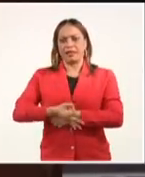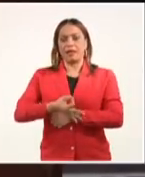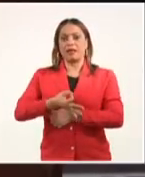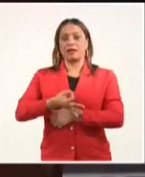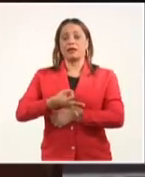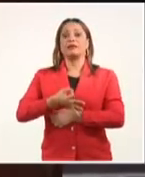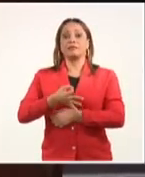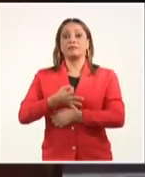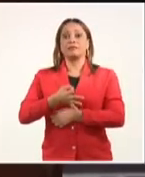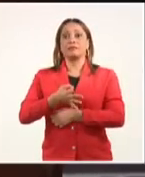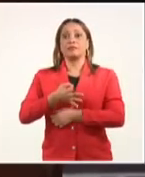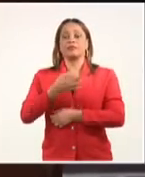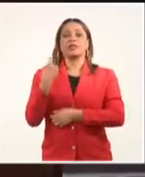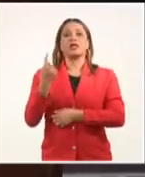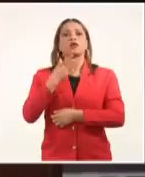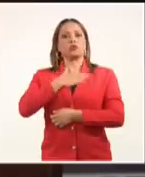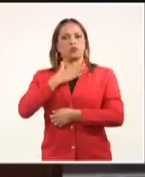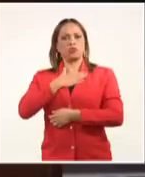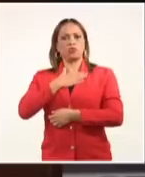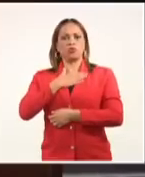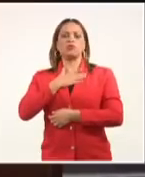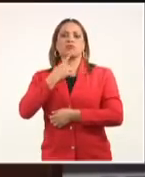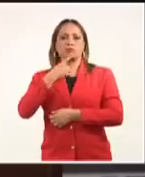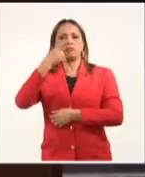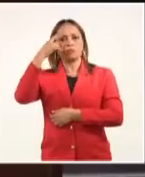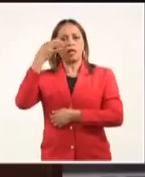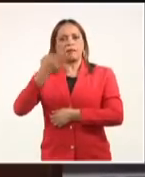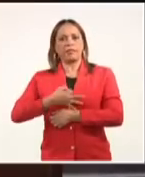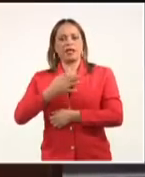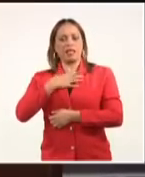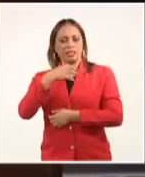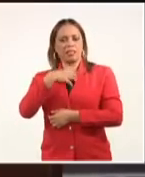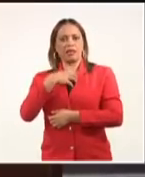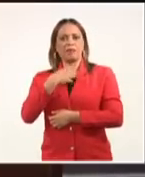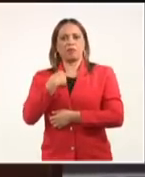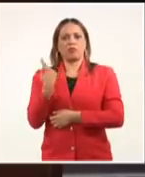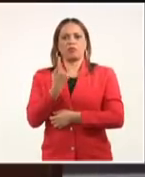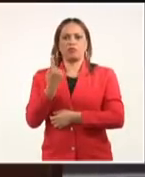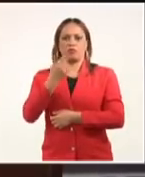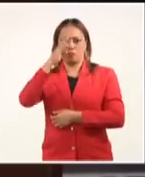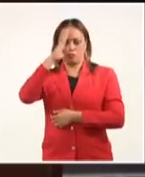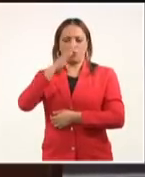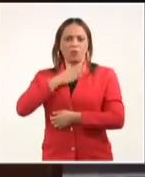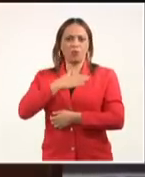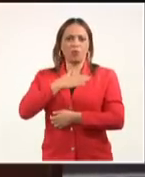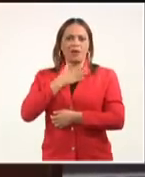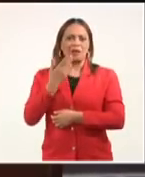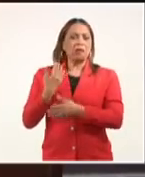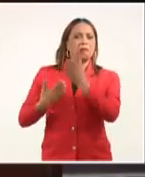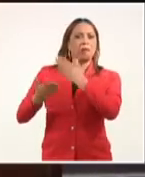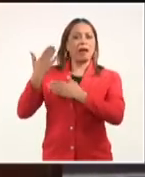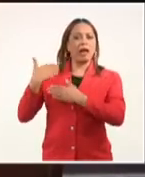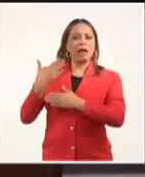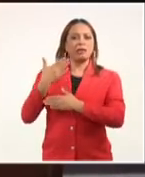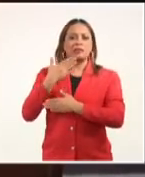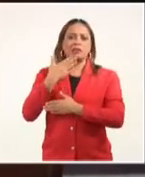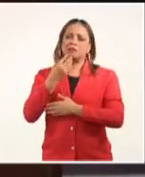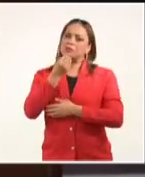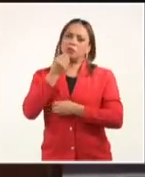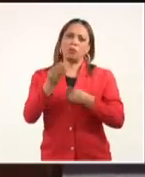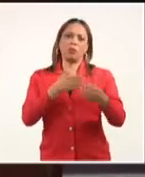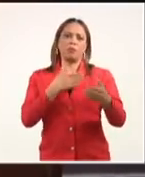está de nuestra parte. Lo anterior no significa en modo alguno que